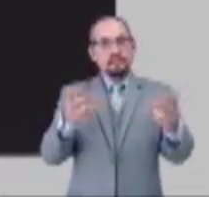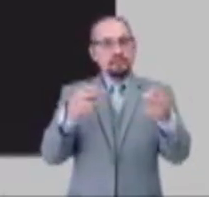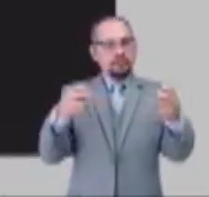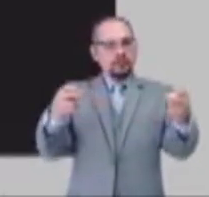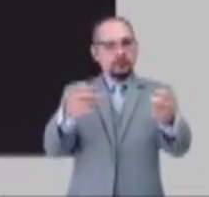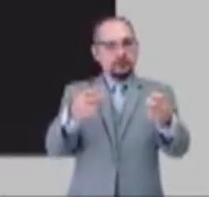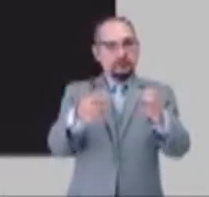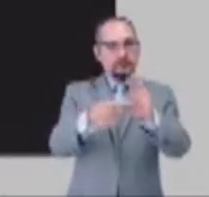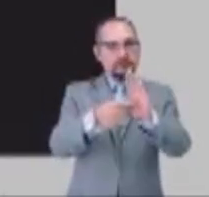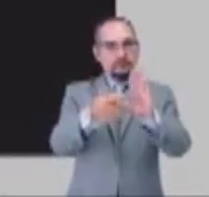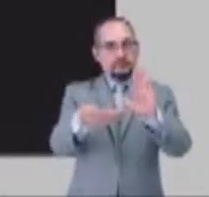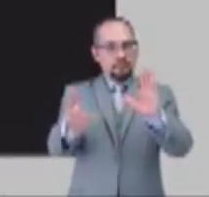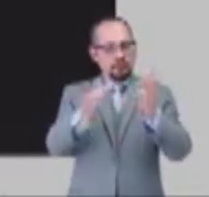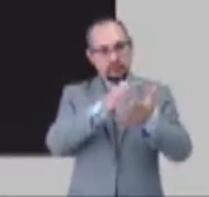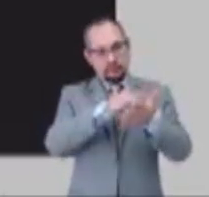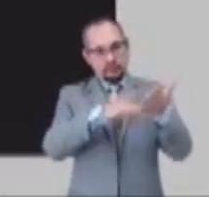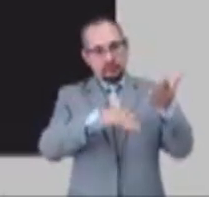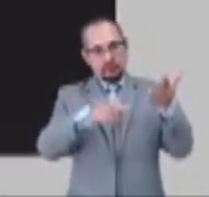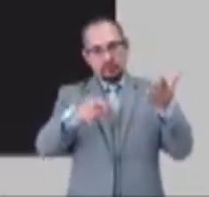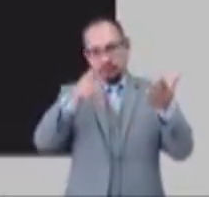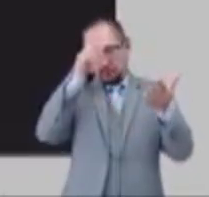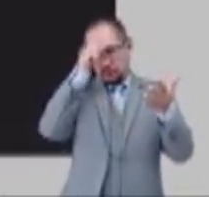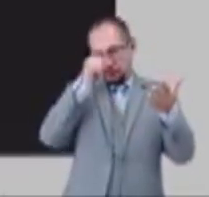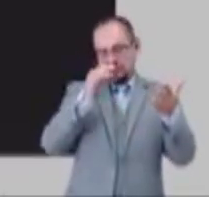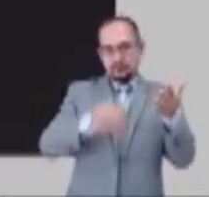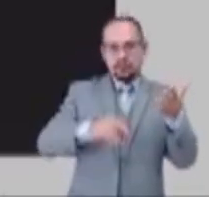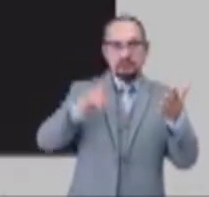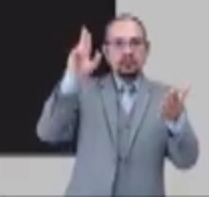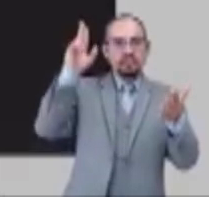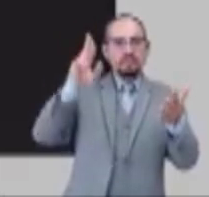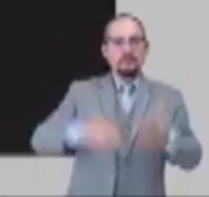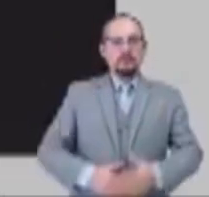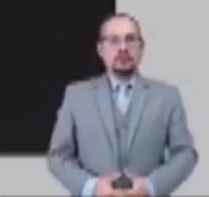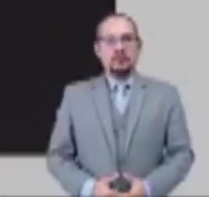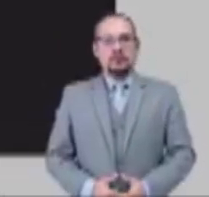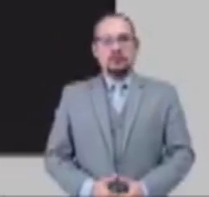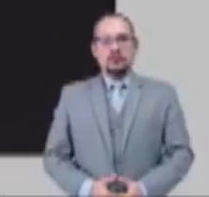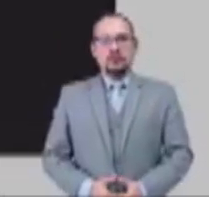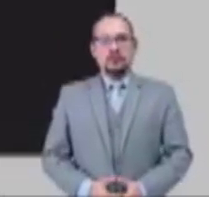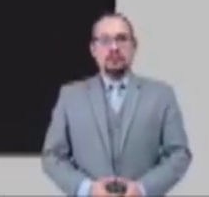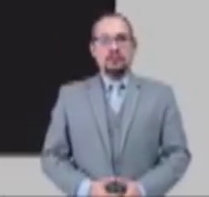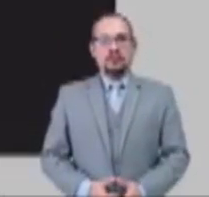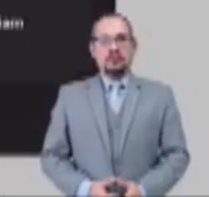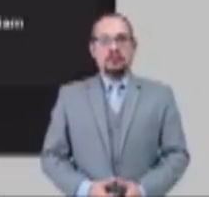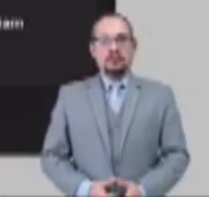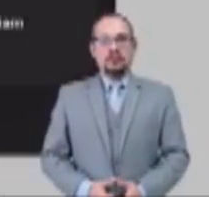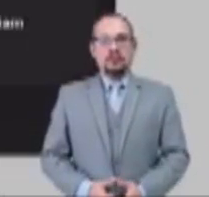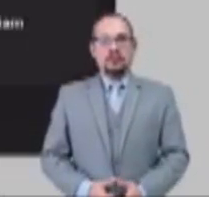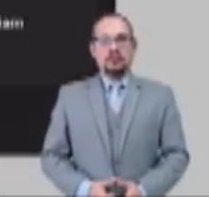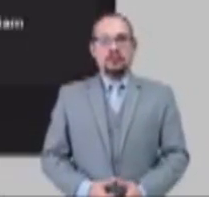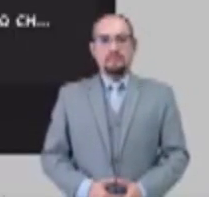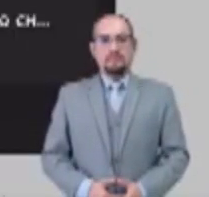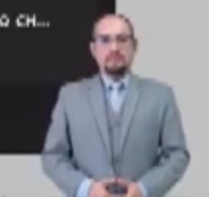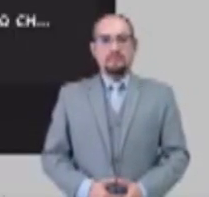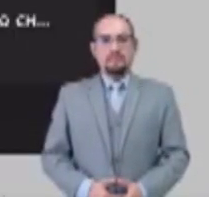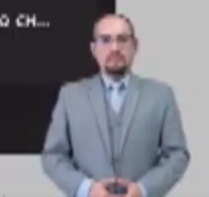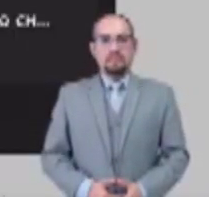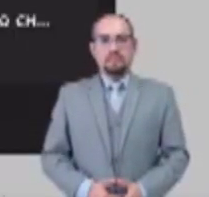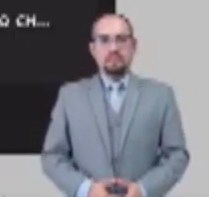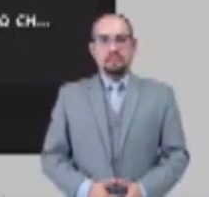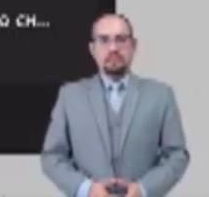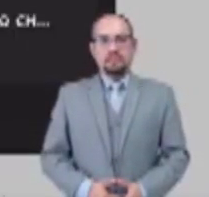democracia y participación política de las mujeres libre de violencia oscar reséndiz para mezquital al